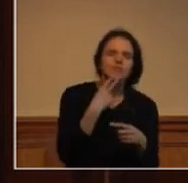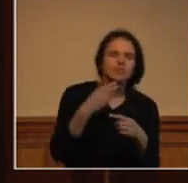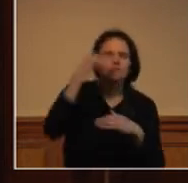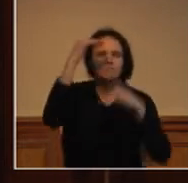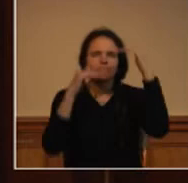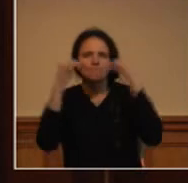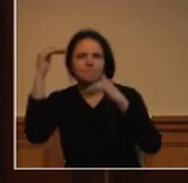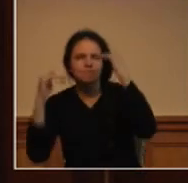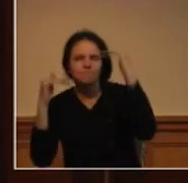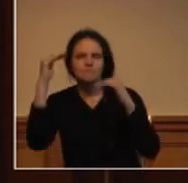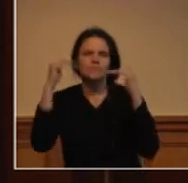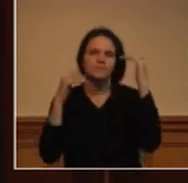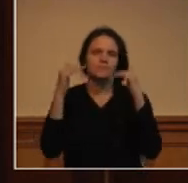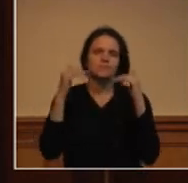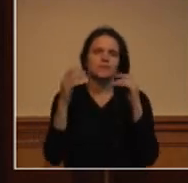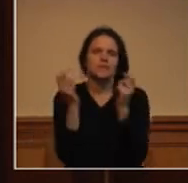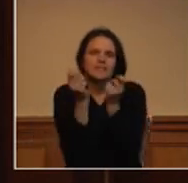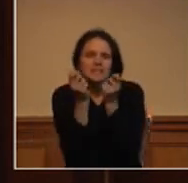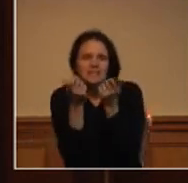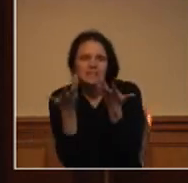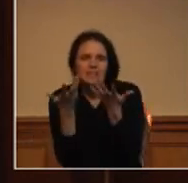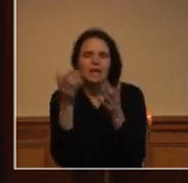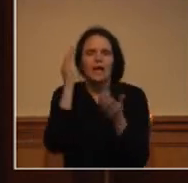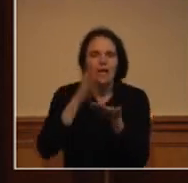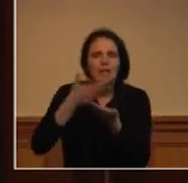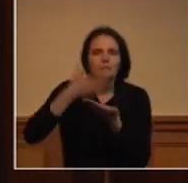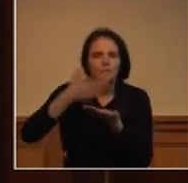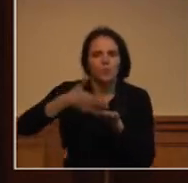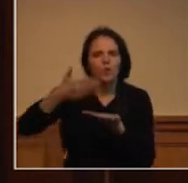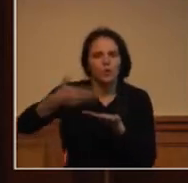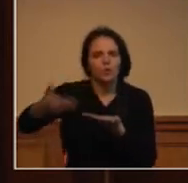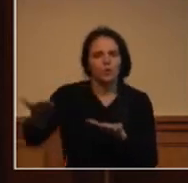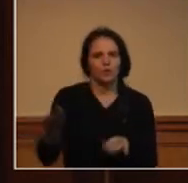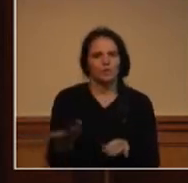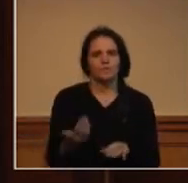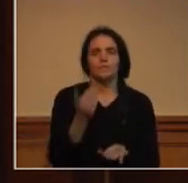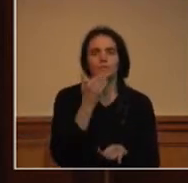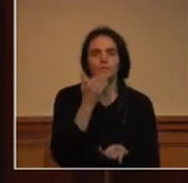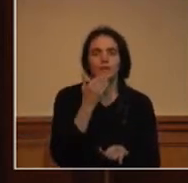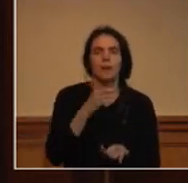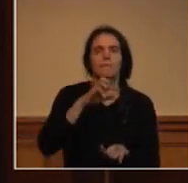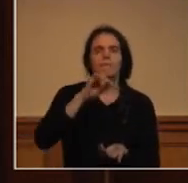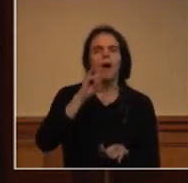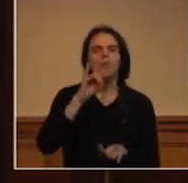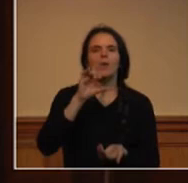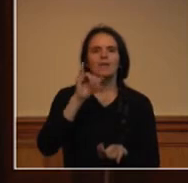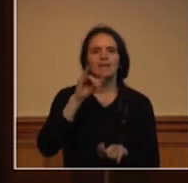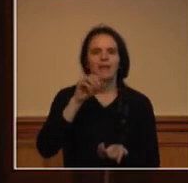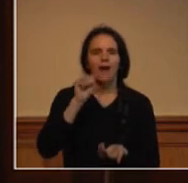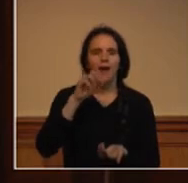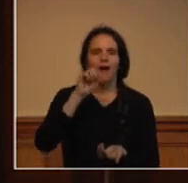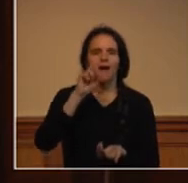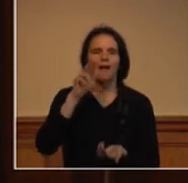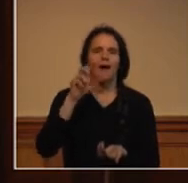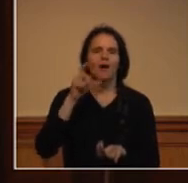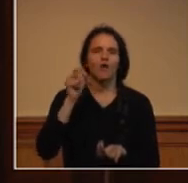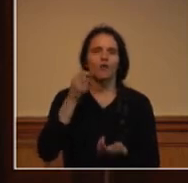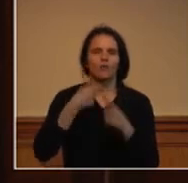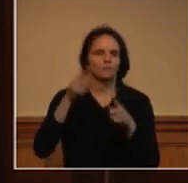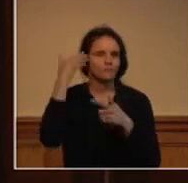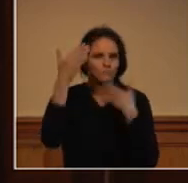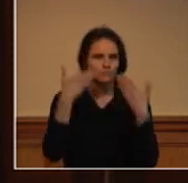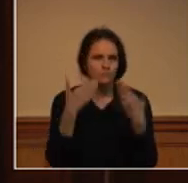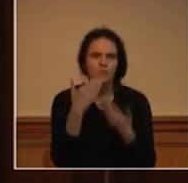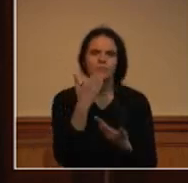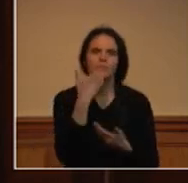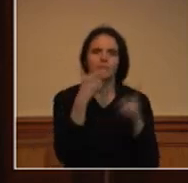ritmo, que nos llegaron el tono, el timbre y el ritmo por la tesis doctoral de Paulina Arango, que ha insistido, y yo creo que morirá con las